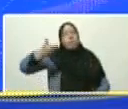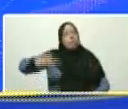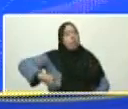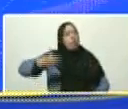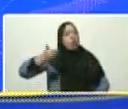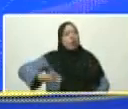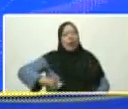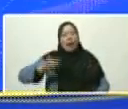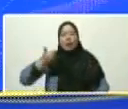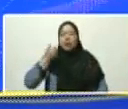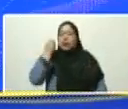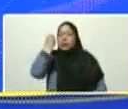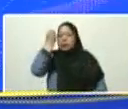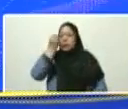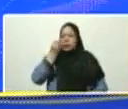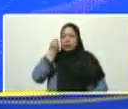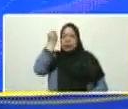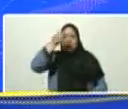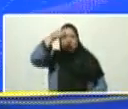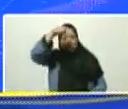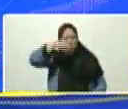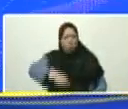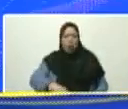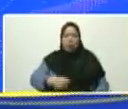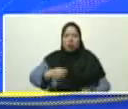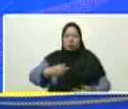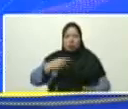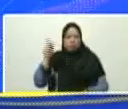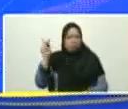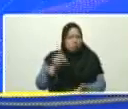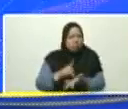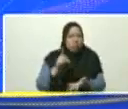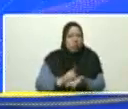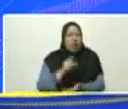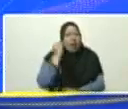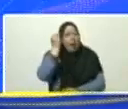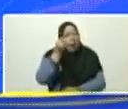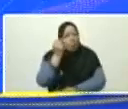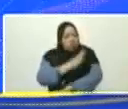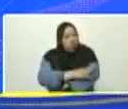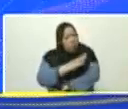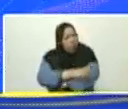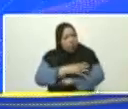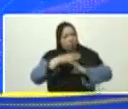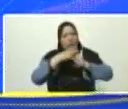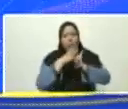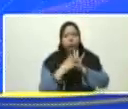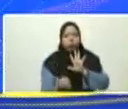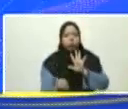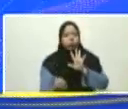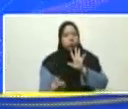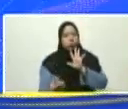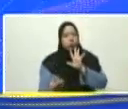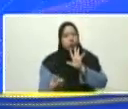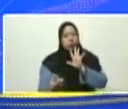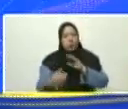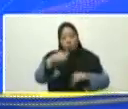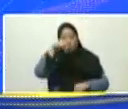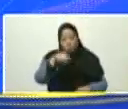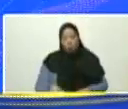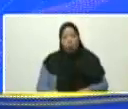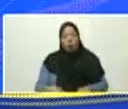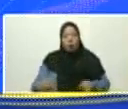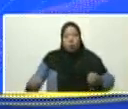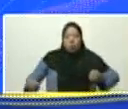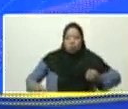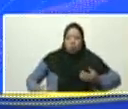nunca. Hoy más presente en su ejemplo que nunca. Hoy inspirado